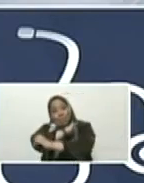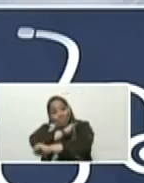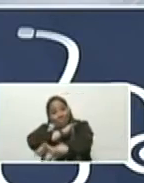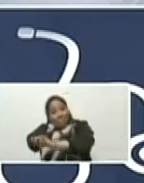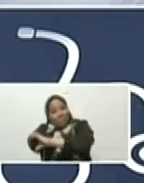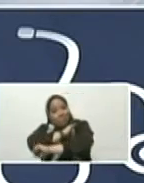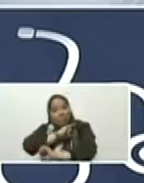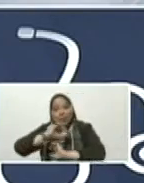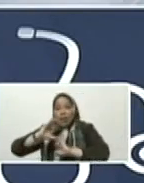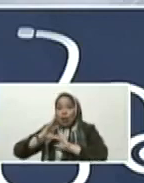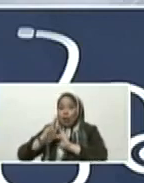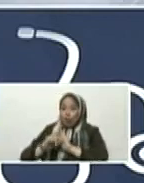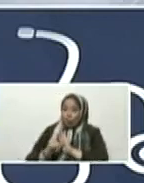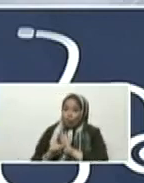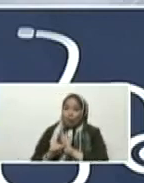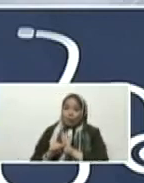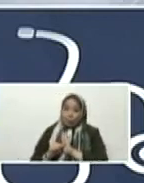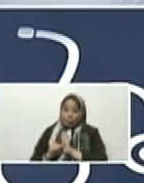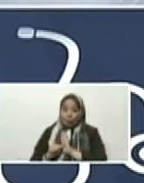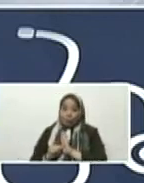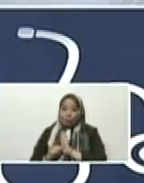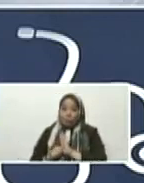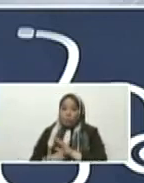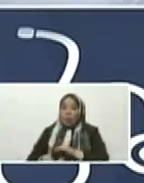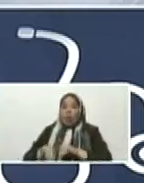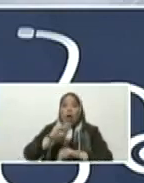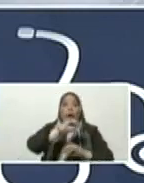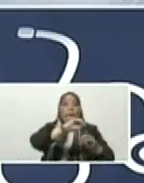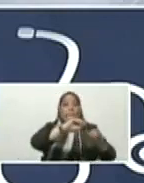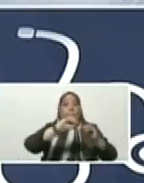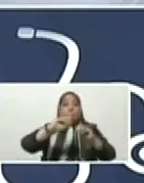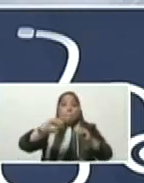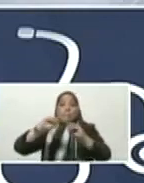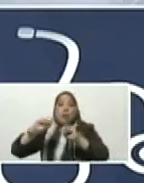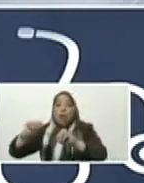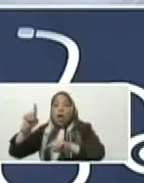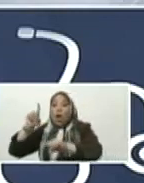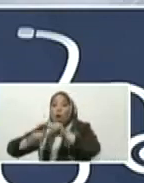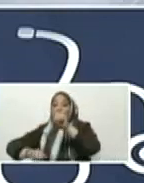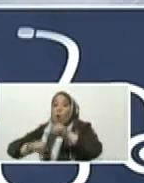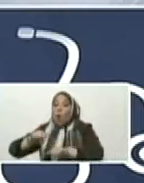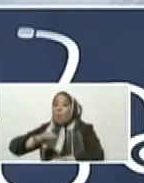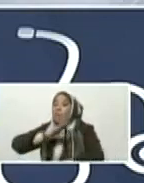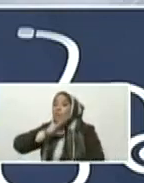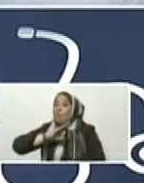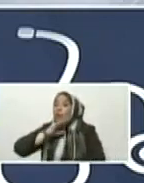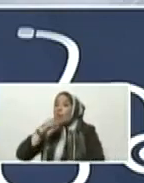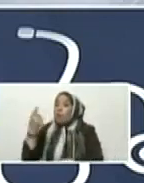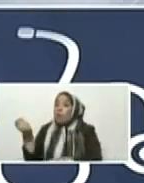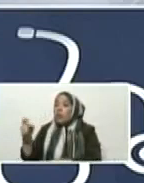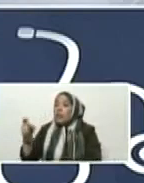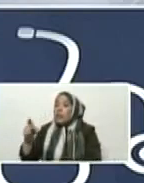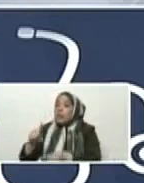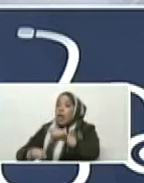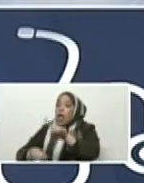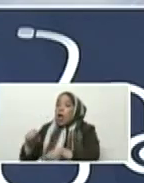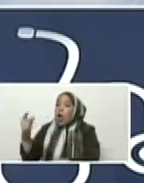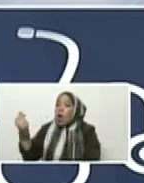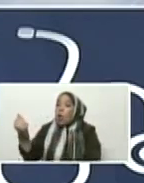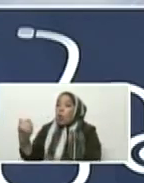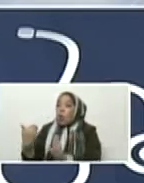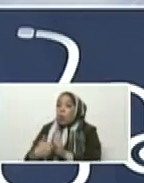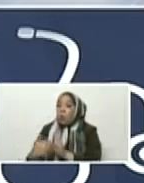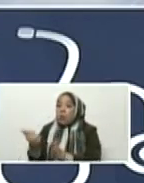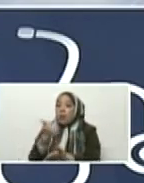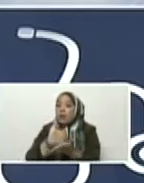llegan, le piden a los pacientes que compren las cosas afuera y ellos van al almacén,